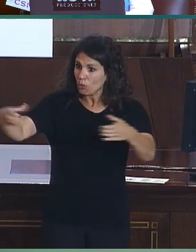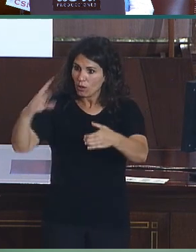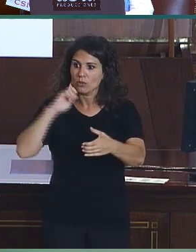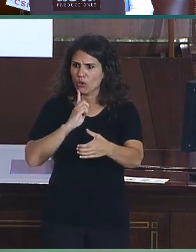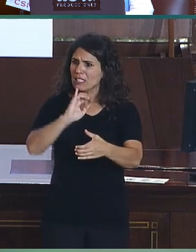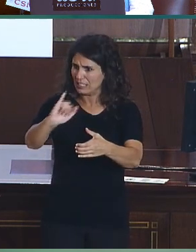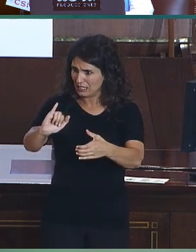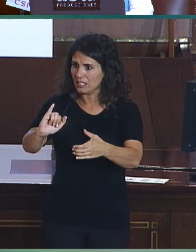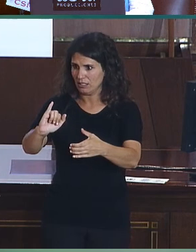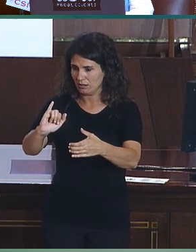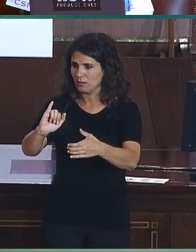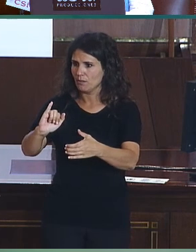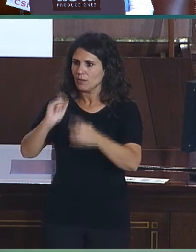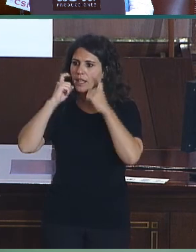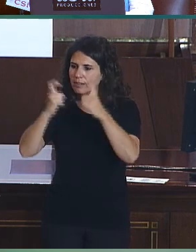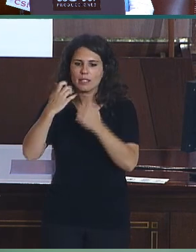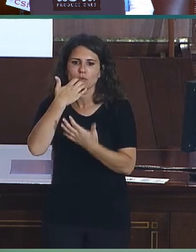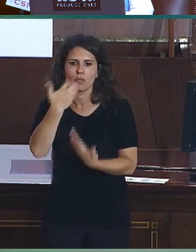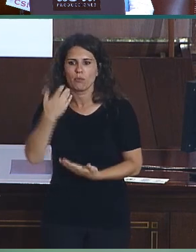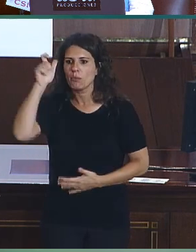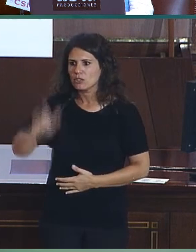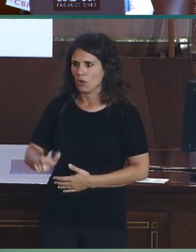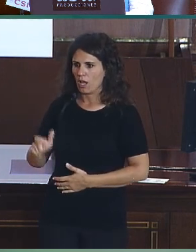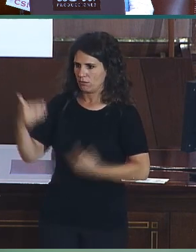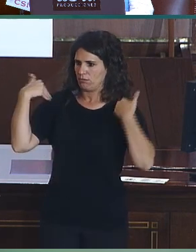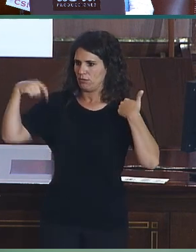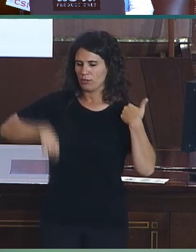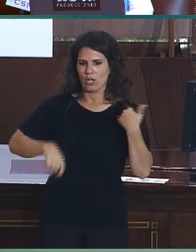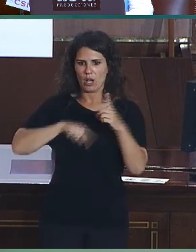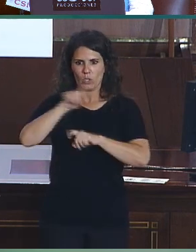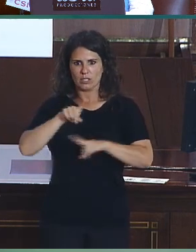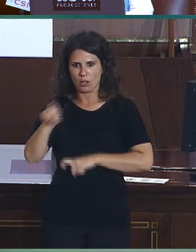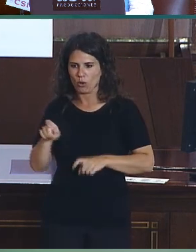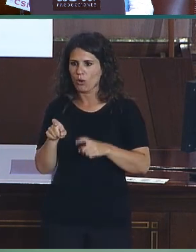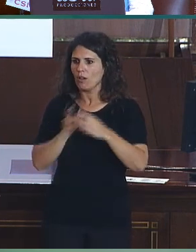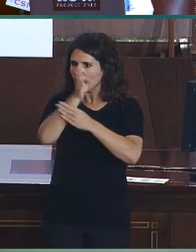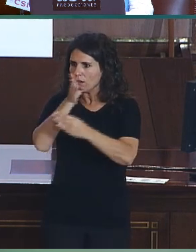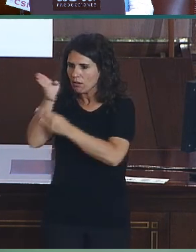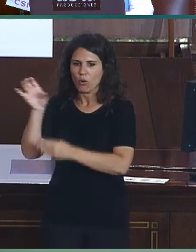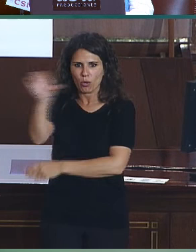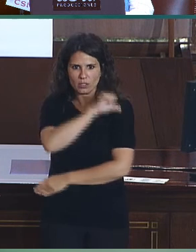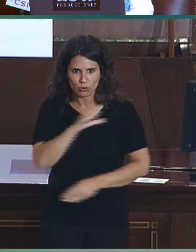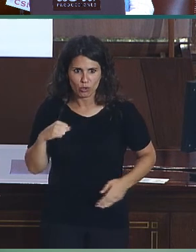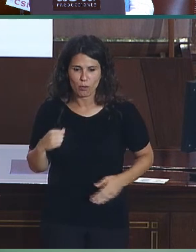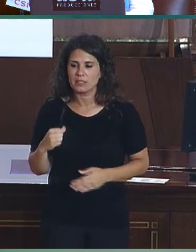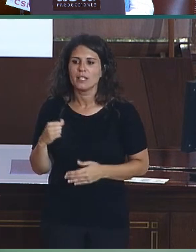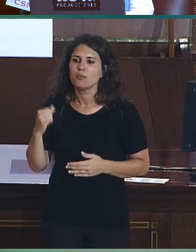enviando encuestadores por comunidades autónomas, con un dispositivo que en este momento no